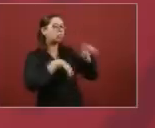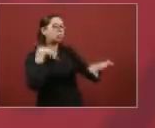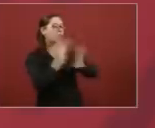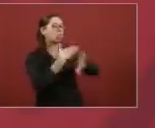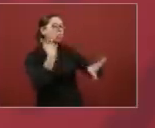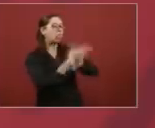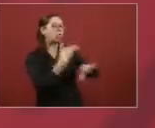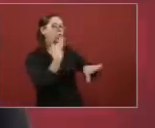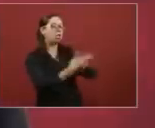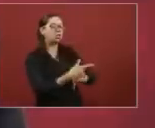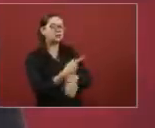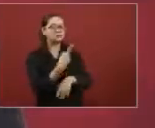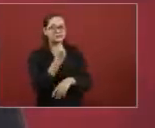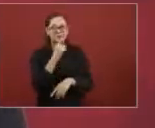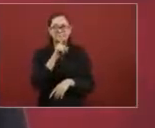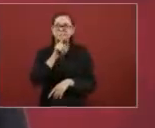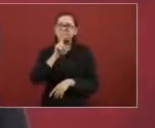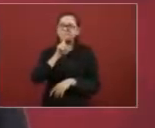y